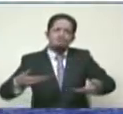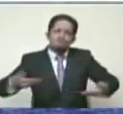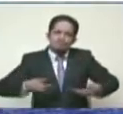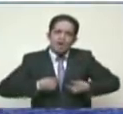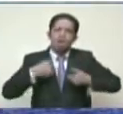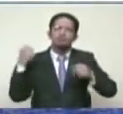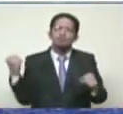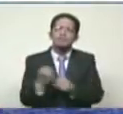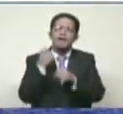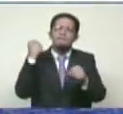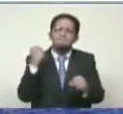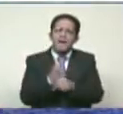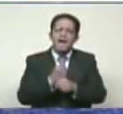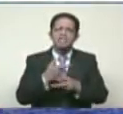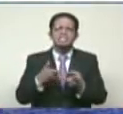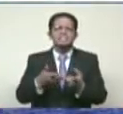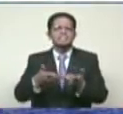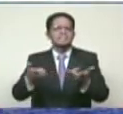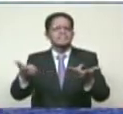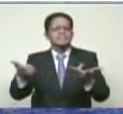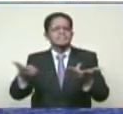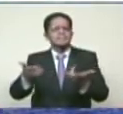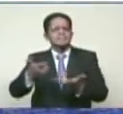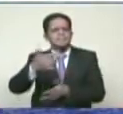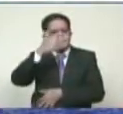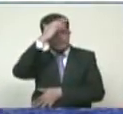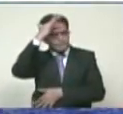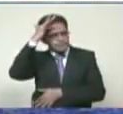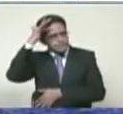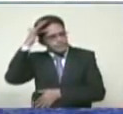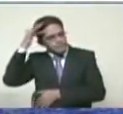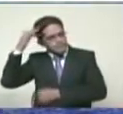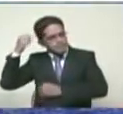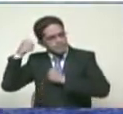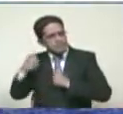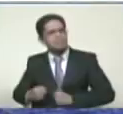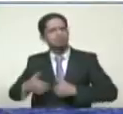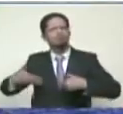trabajo, sacrificio, sudor, esfuerzo.